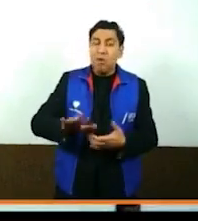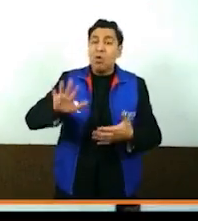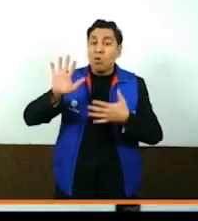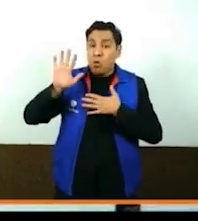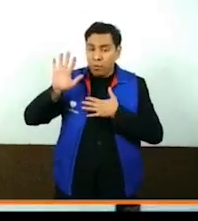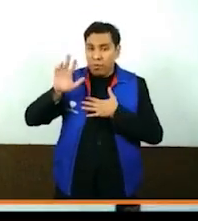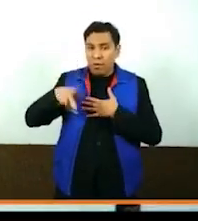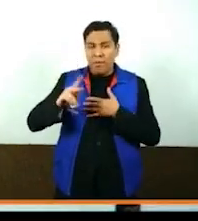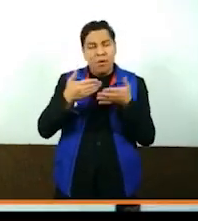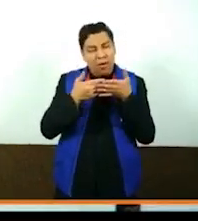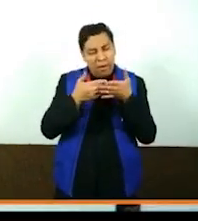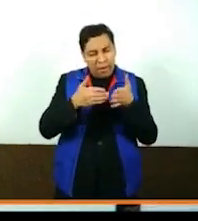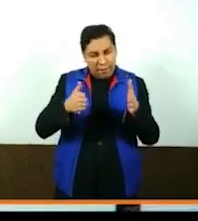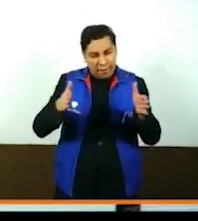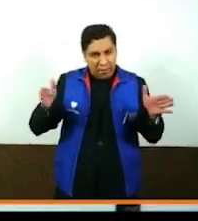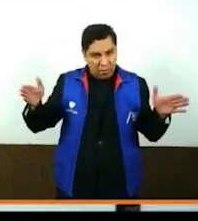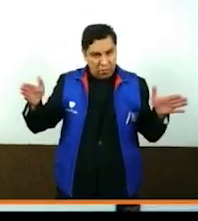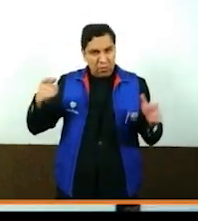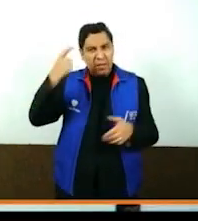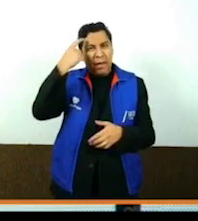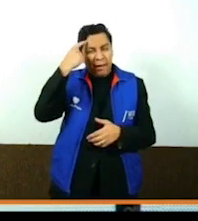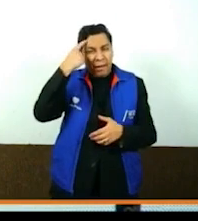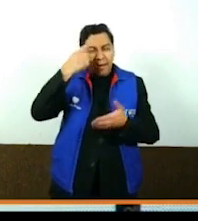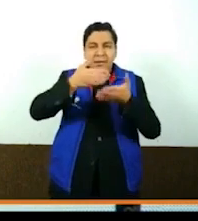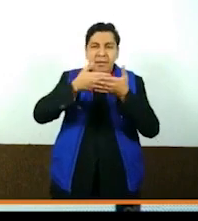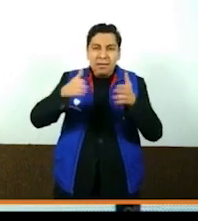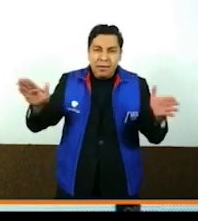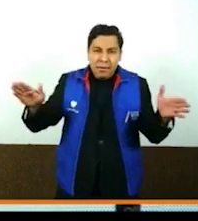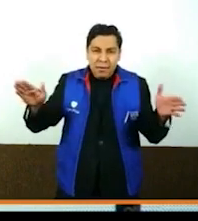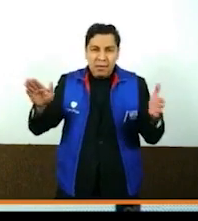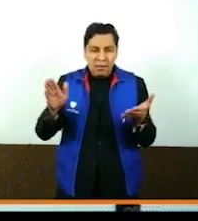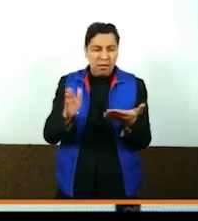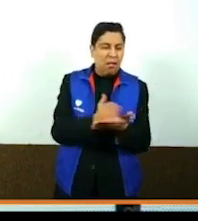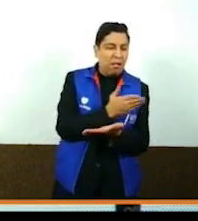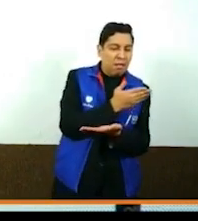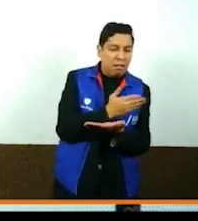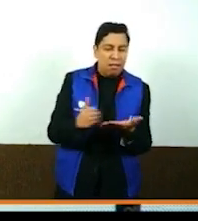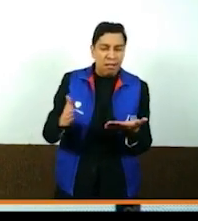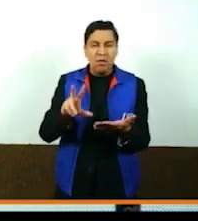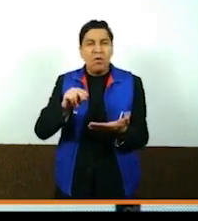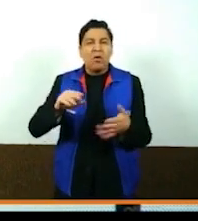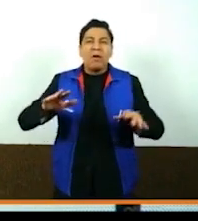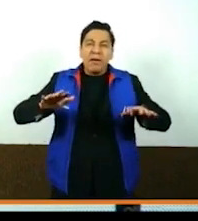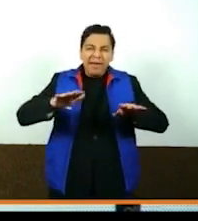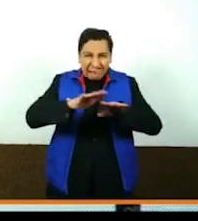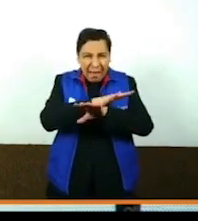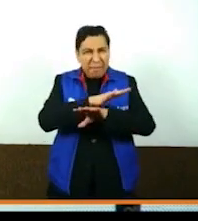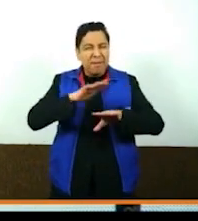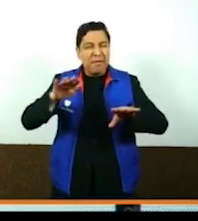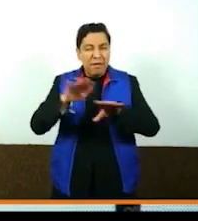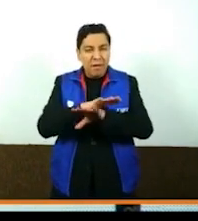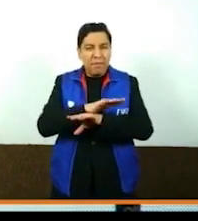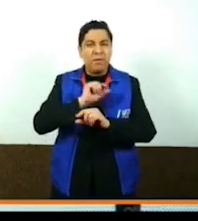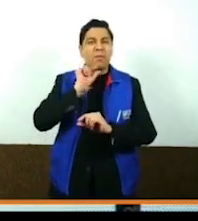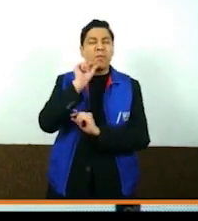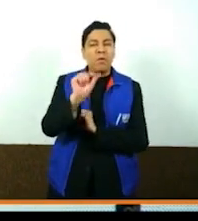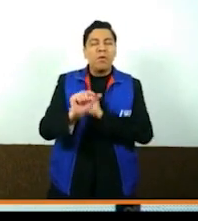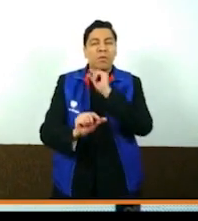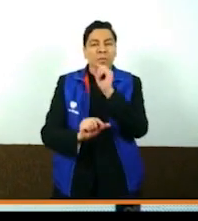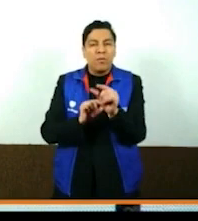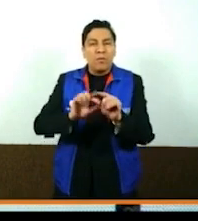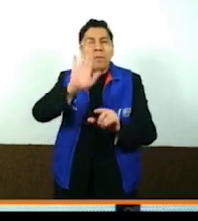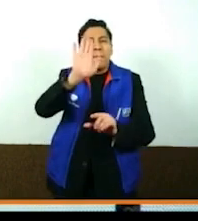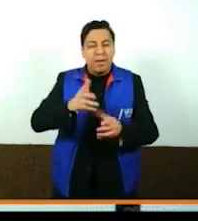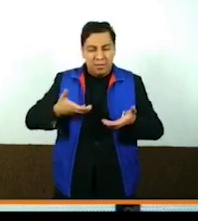una apertura de perspectivas, es una brecha que se ha ido, un camino que se ha